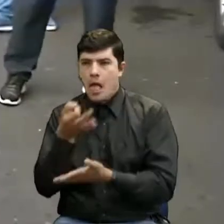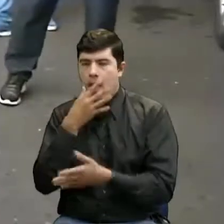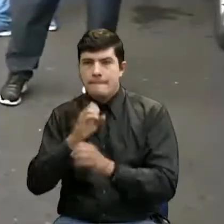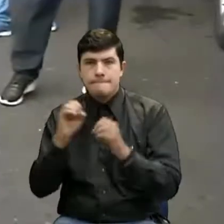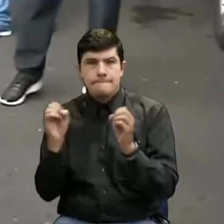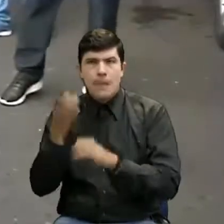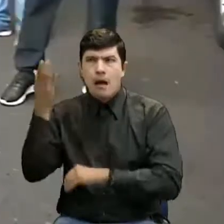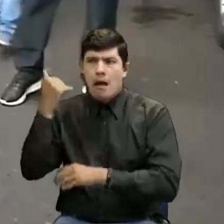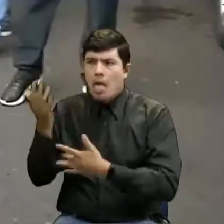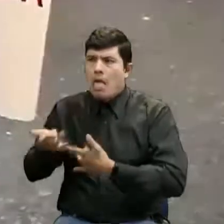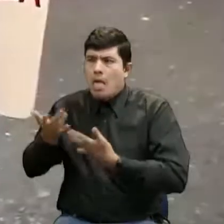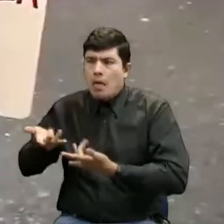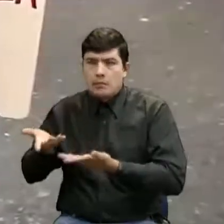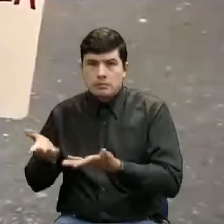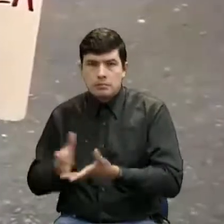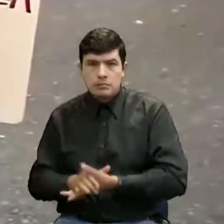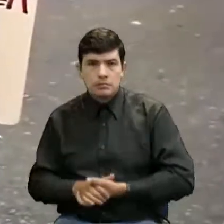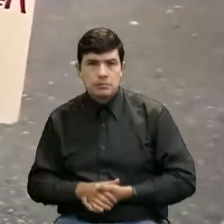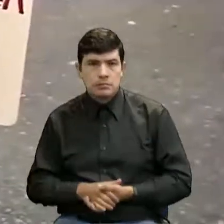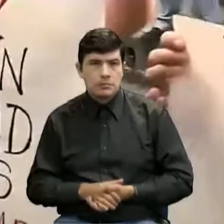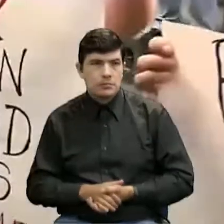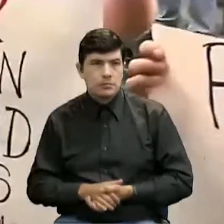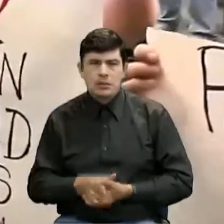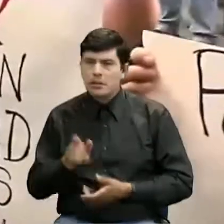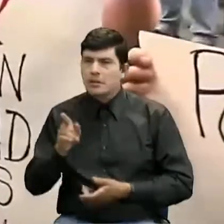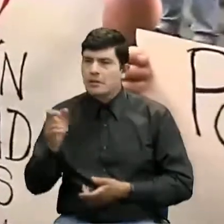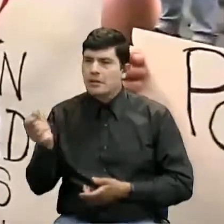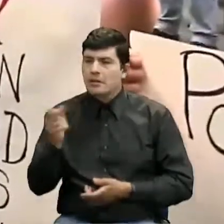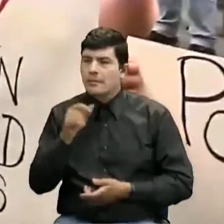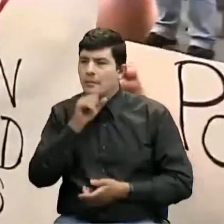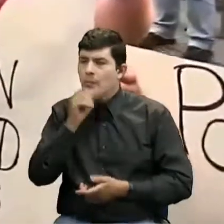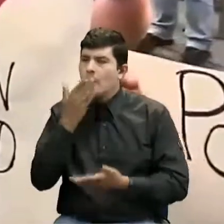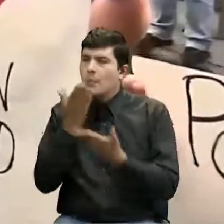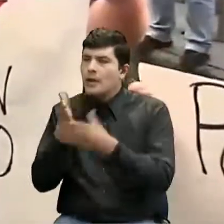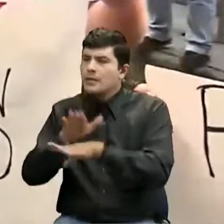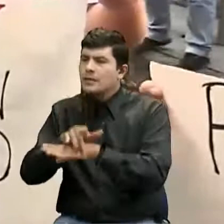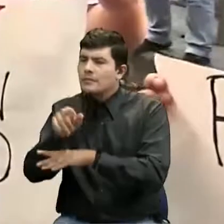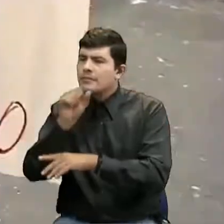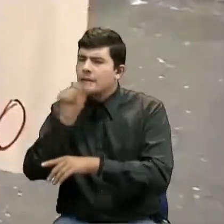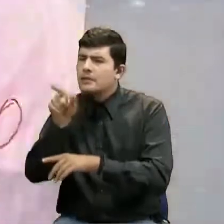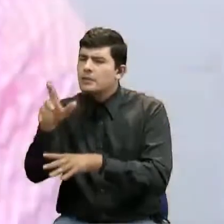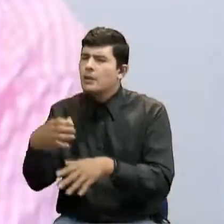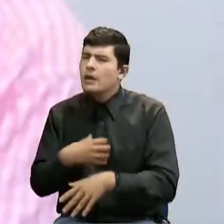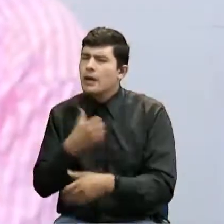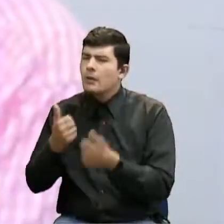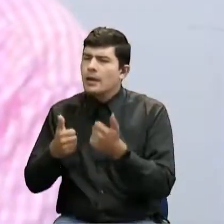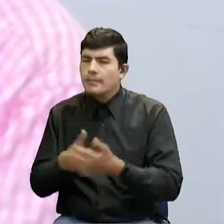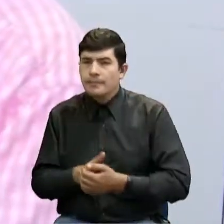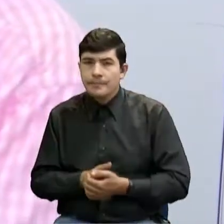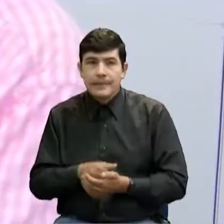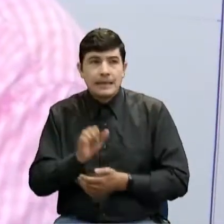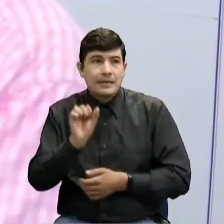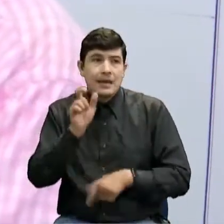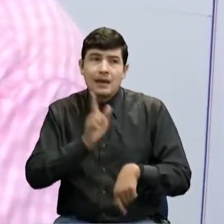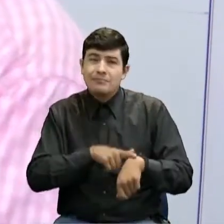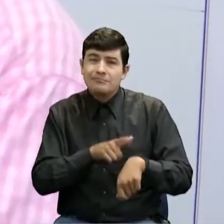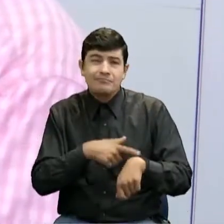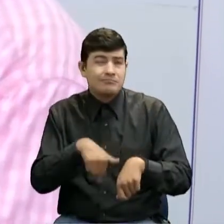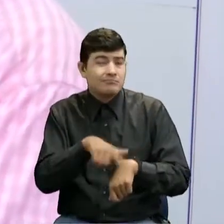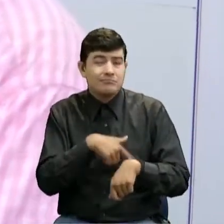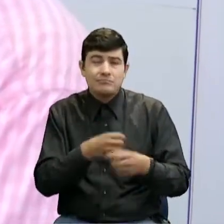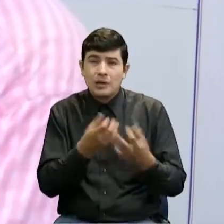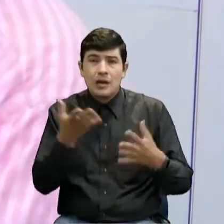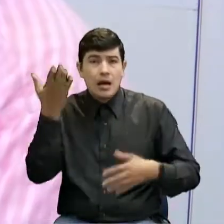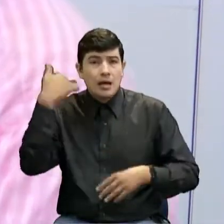tardes cuál es su queja como dicen cuál es su queja bueno pues que uno que se demora demasiado para que él en cualquier caso yo tengo